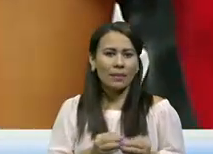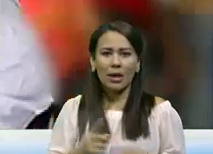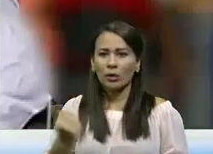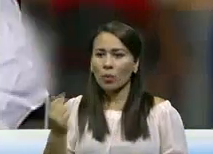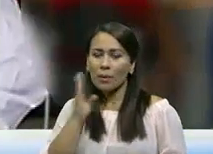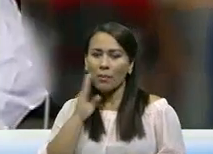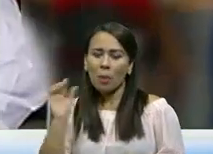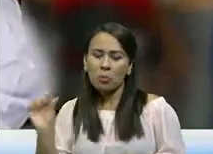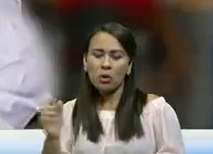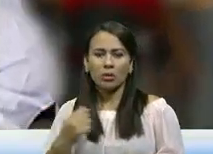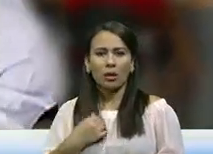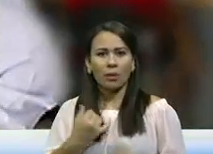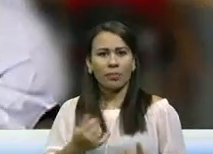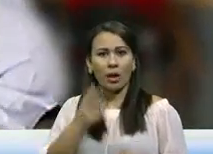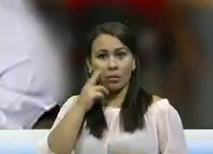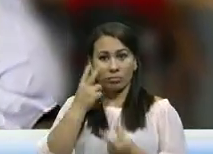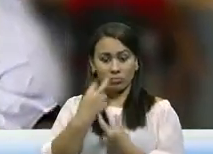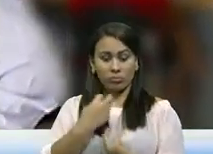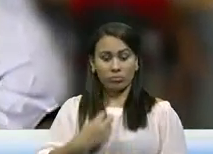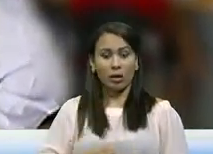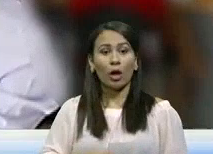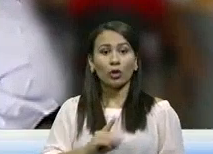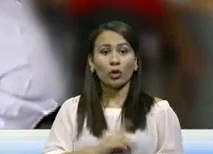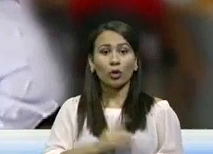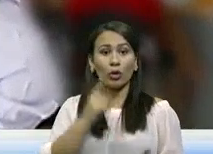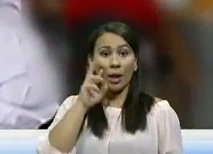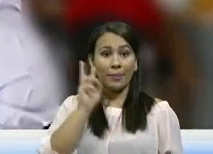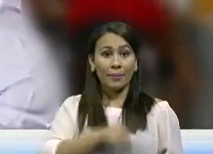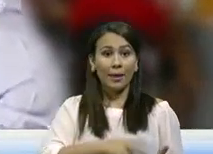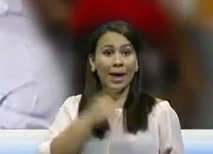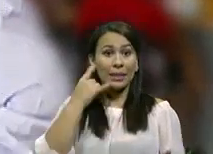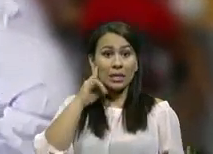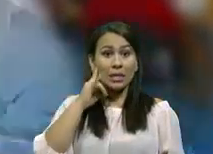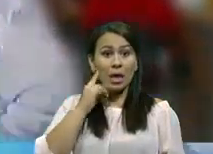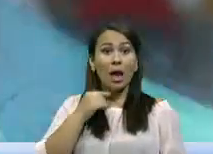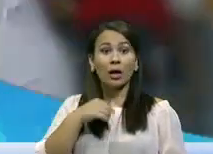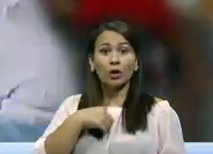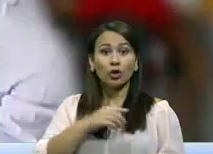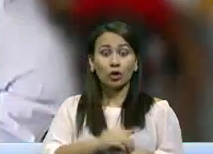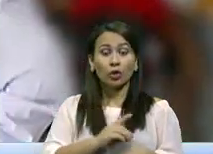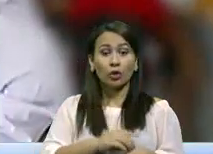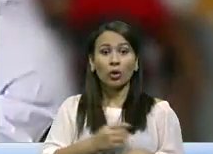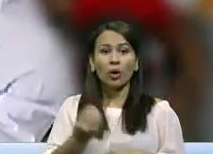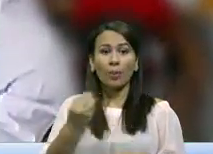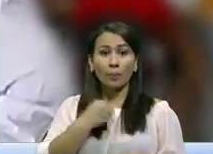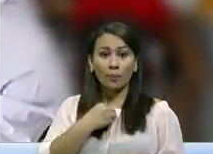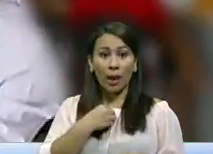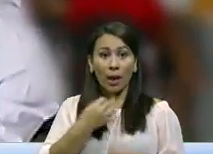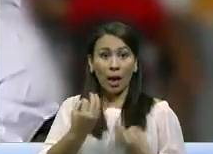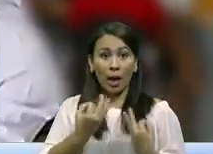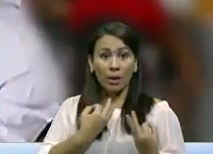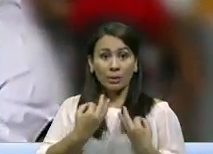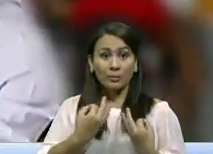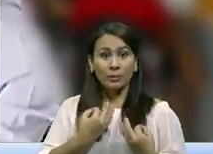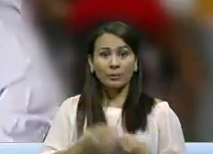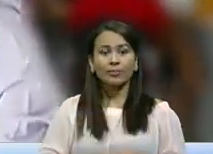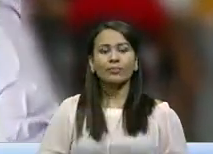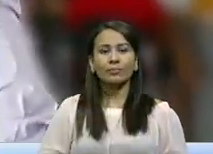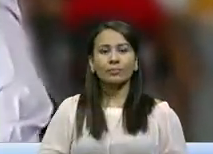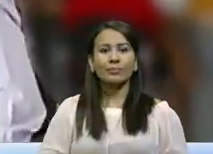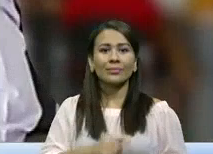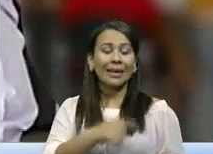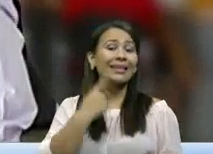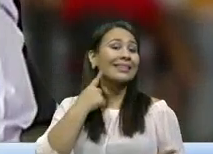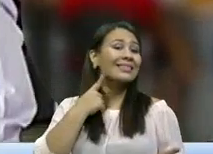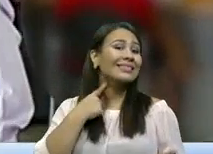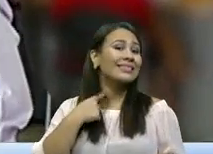dice así. Se hizo el reconocimiento de carácter médico a esta niña, en la cual el médico ya ha podido establecer en su cuello que